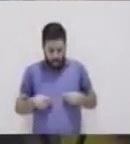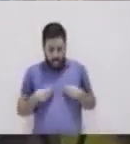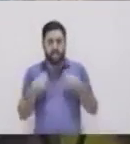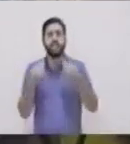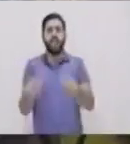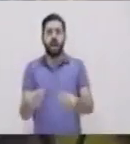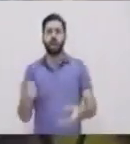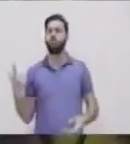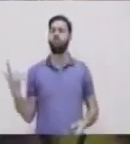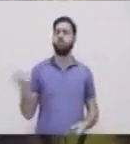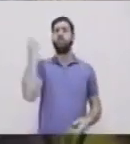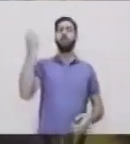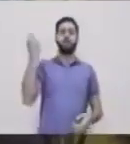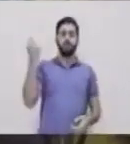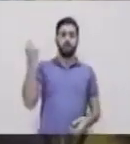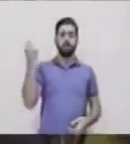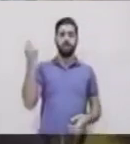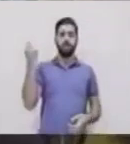dar prodigiosamente,